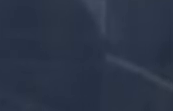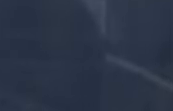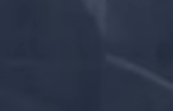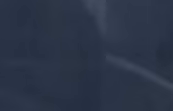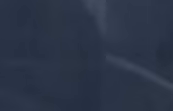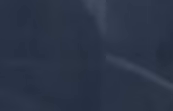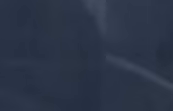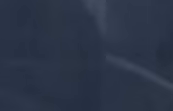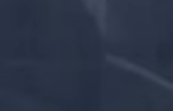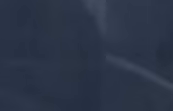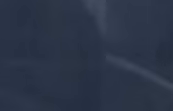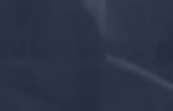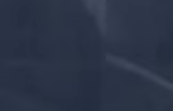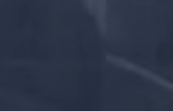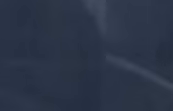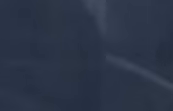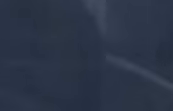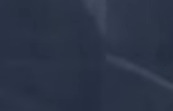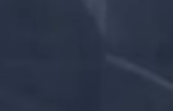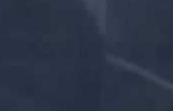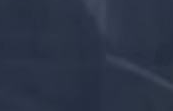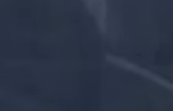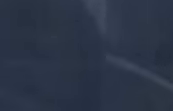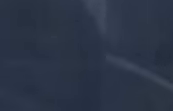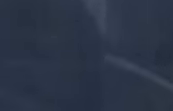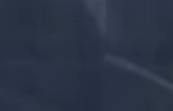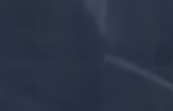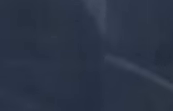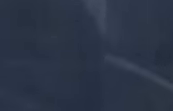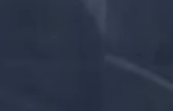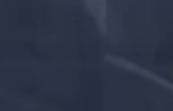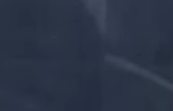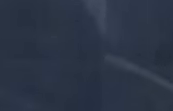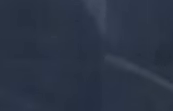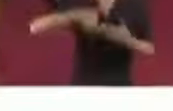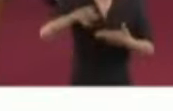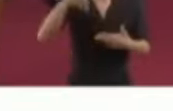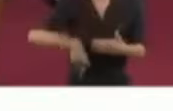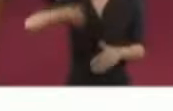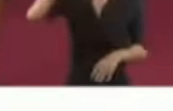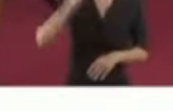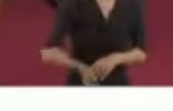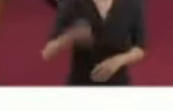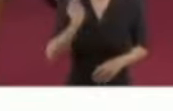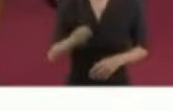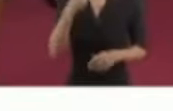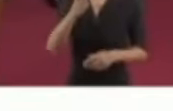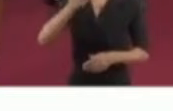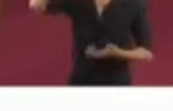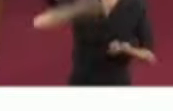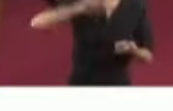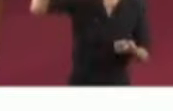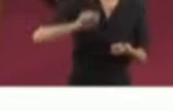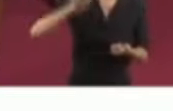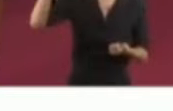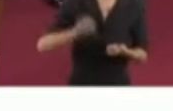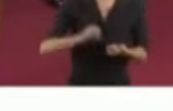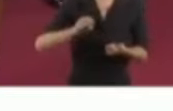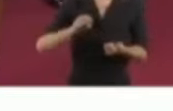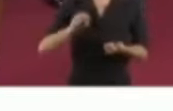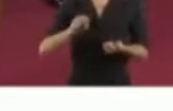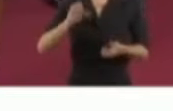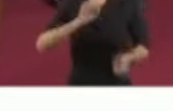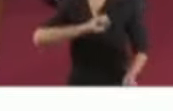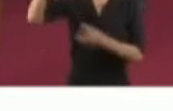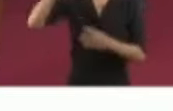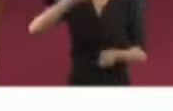real de la persona sea esa, sino que reprime lo que cree que no está bien contestar. Bueno, eso es